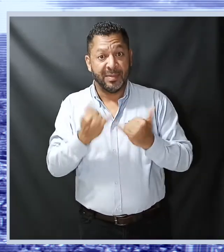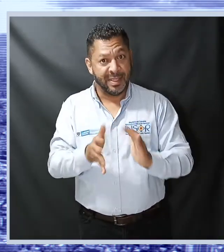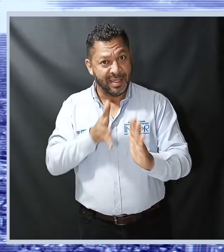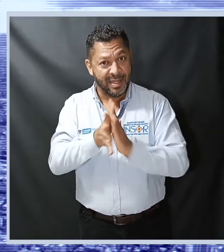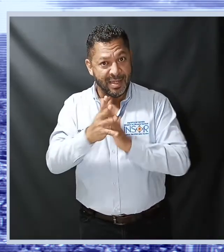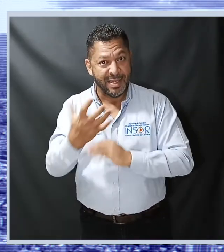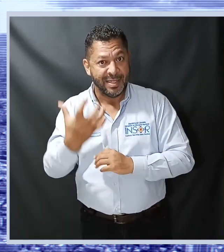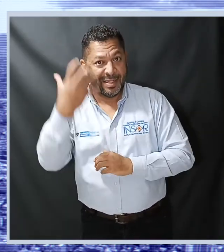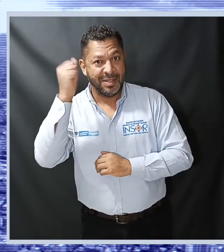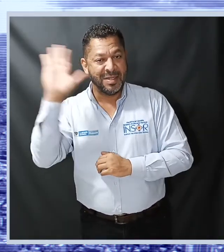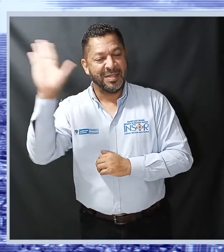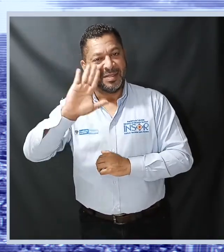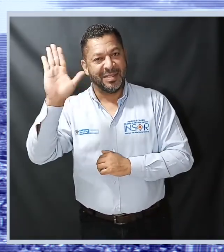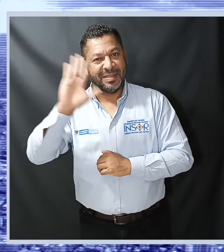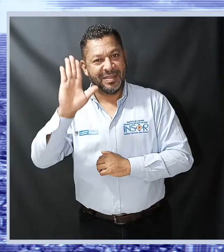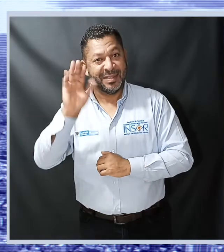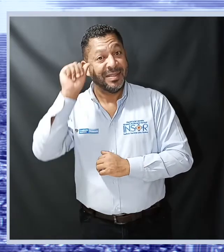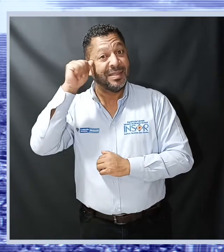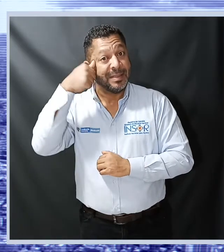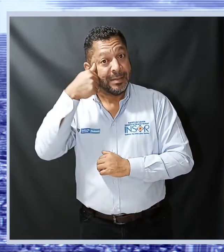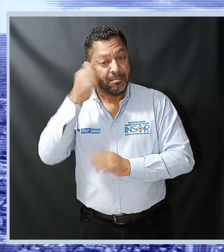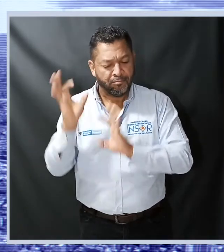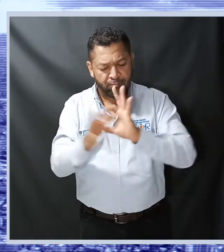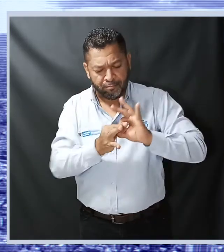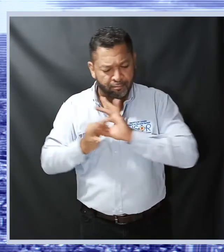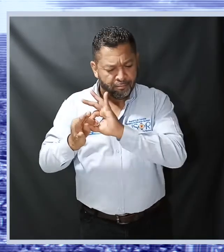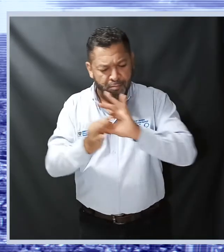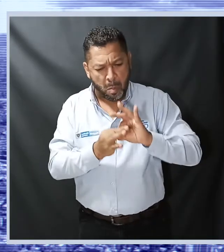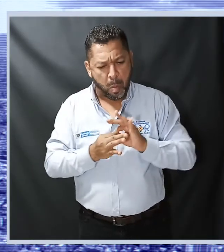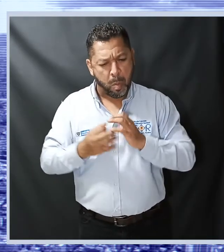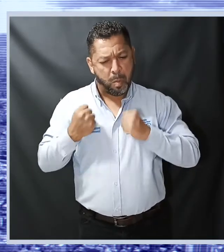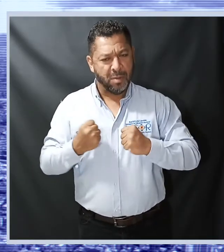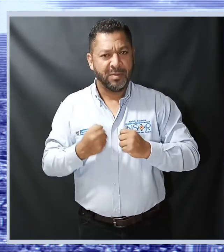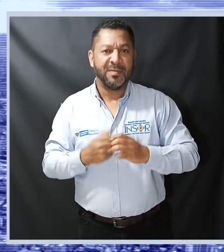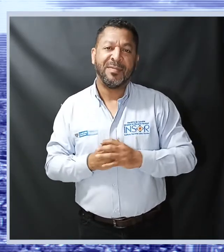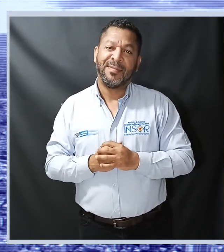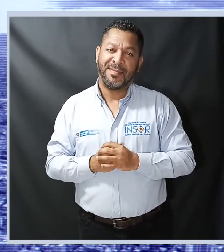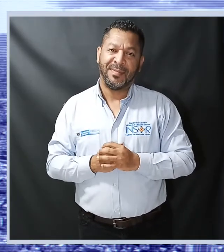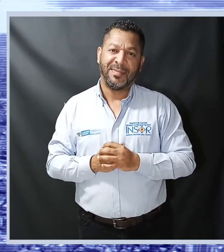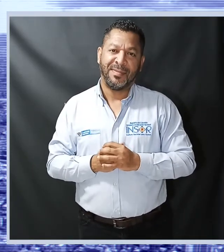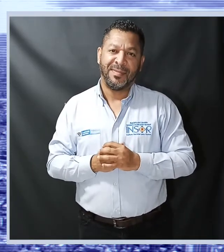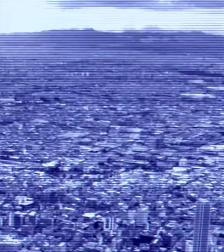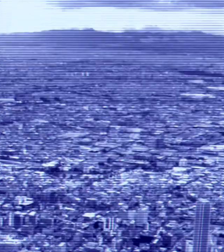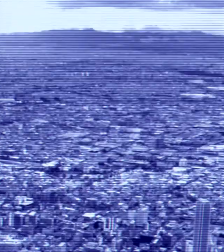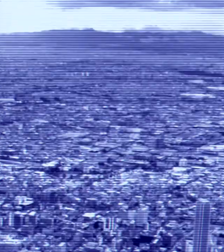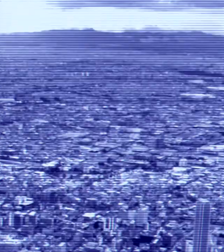Esta es la historia. Hasta pronto. Y recuerden, juntos somos más.